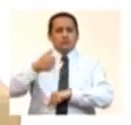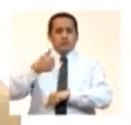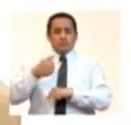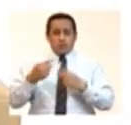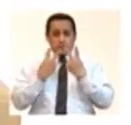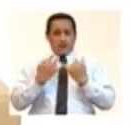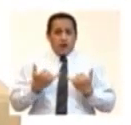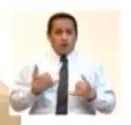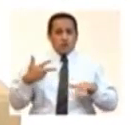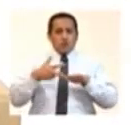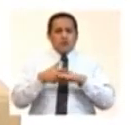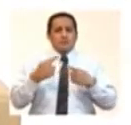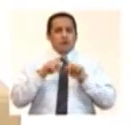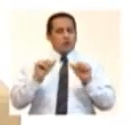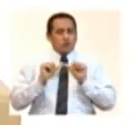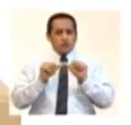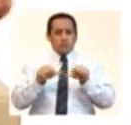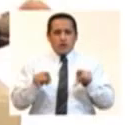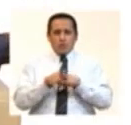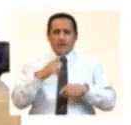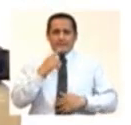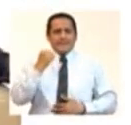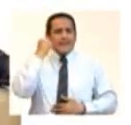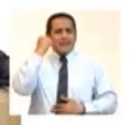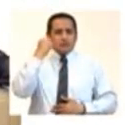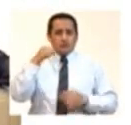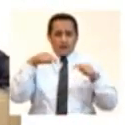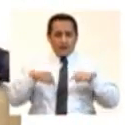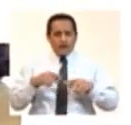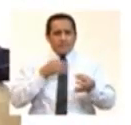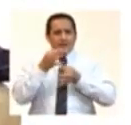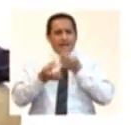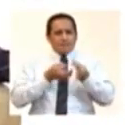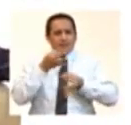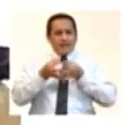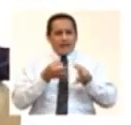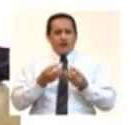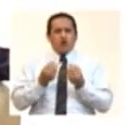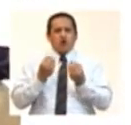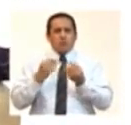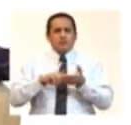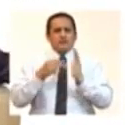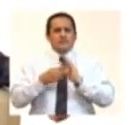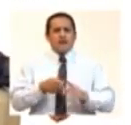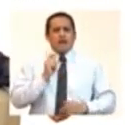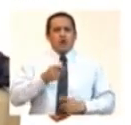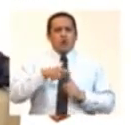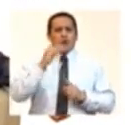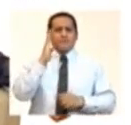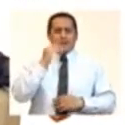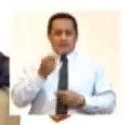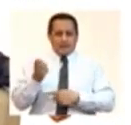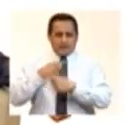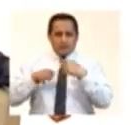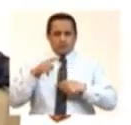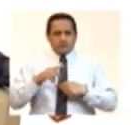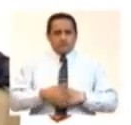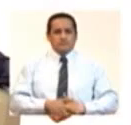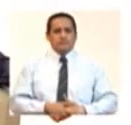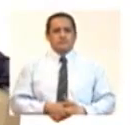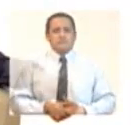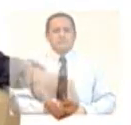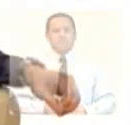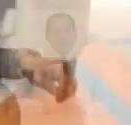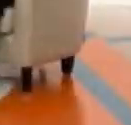este proceso. Nos vamos a ir a la pausa, pero seguimos en Tus Derechos para comentar esta sentencia del Tribunal Constitucional.